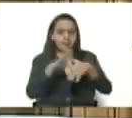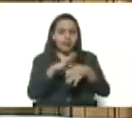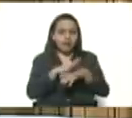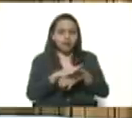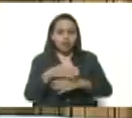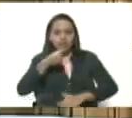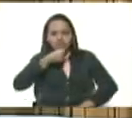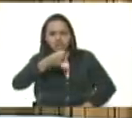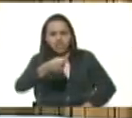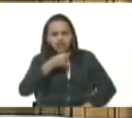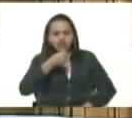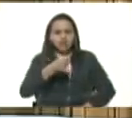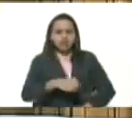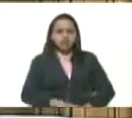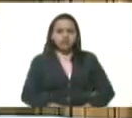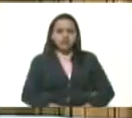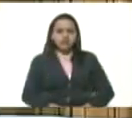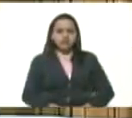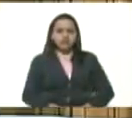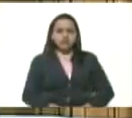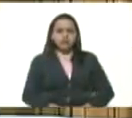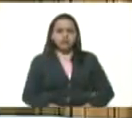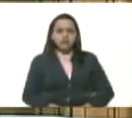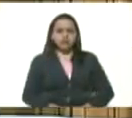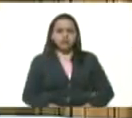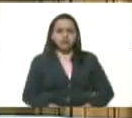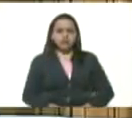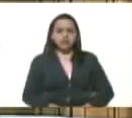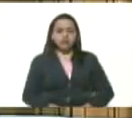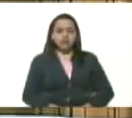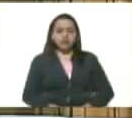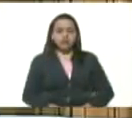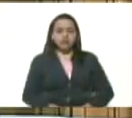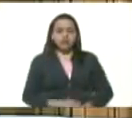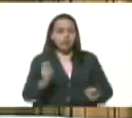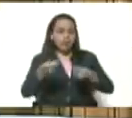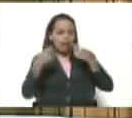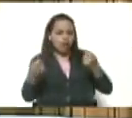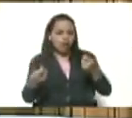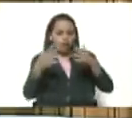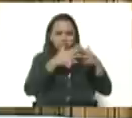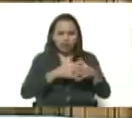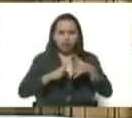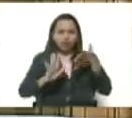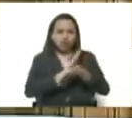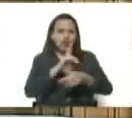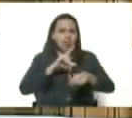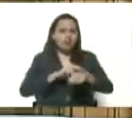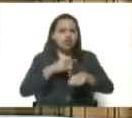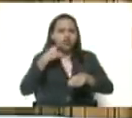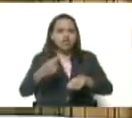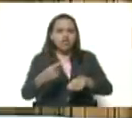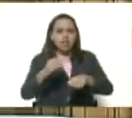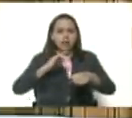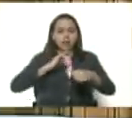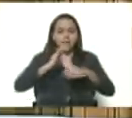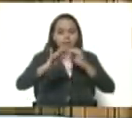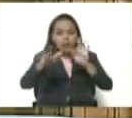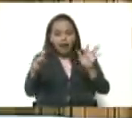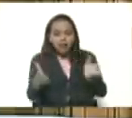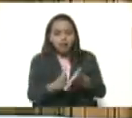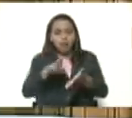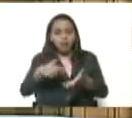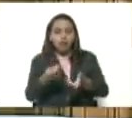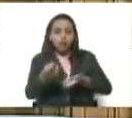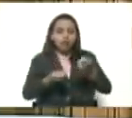una entrevista al Journal of the American Medical Association que la pandemia del coronavirus podría ser controlada